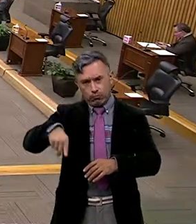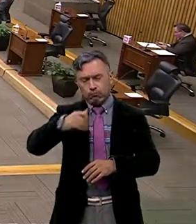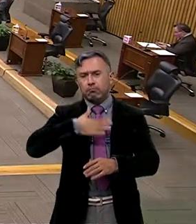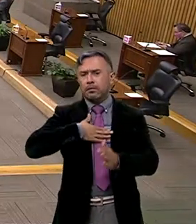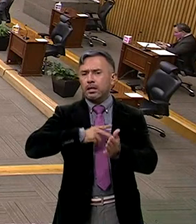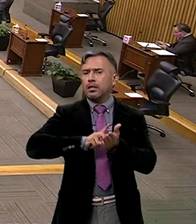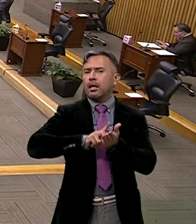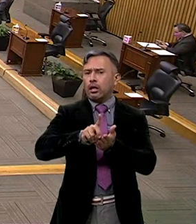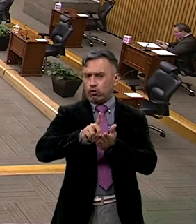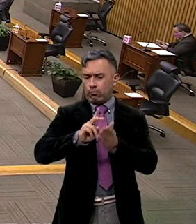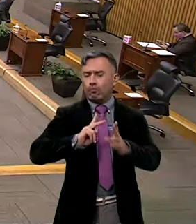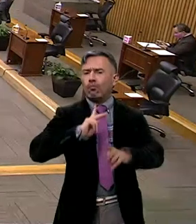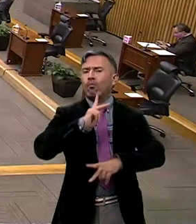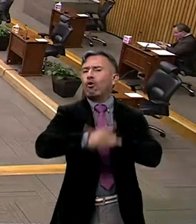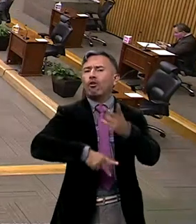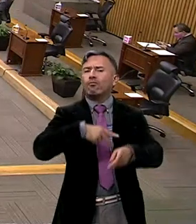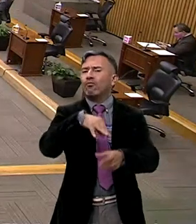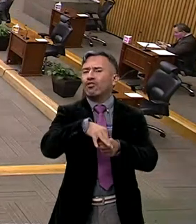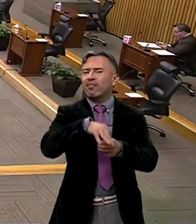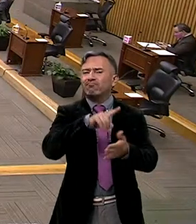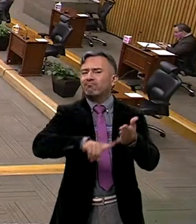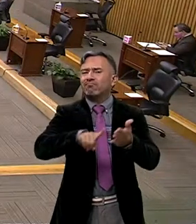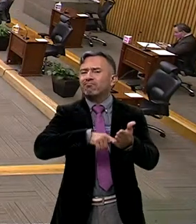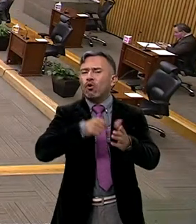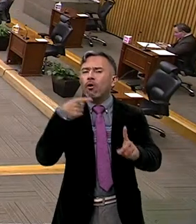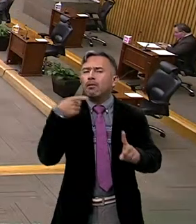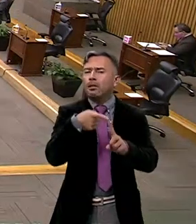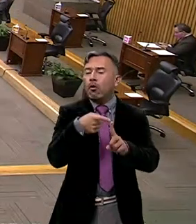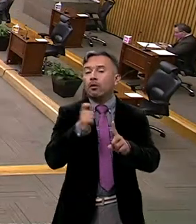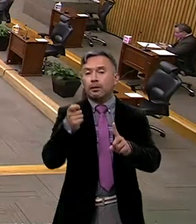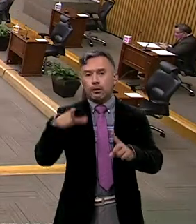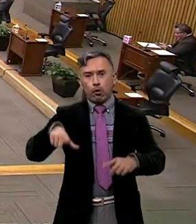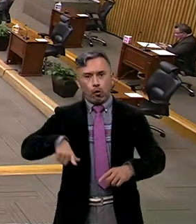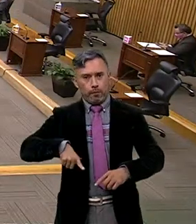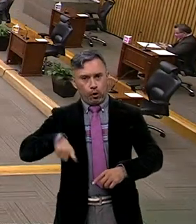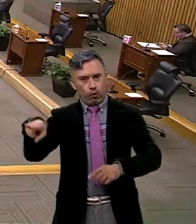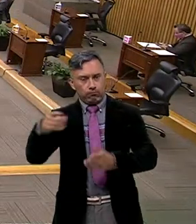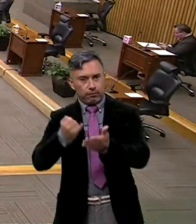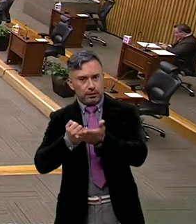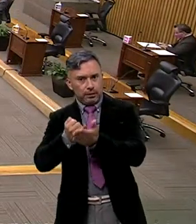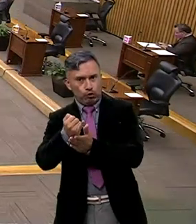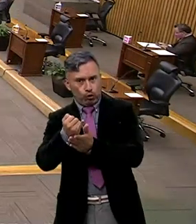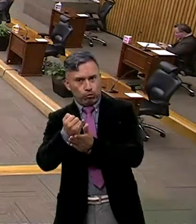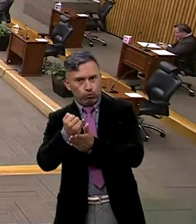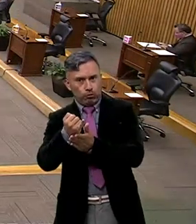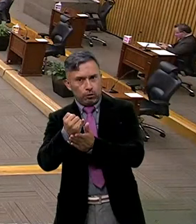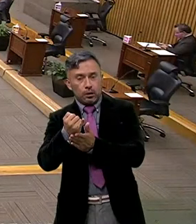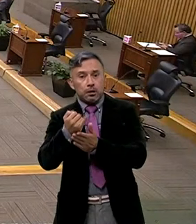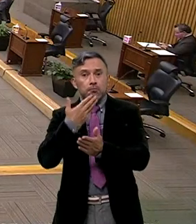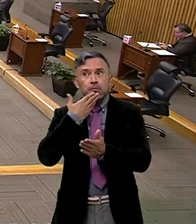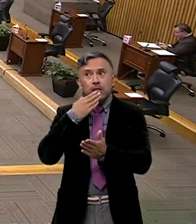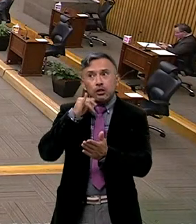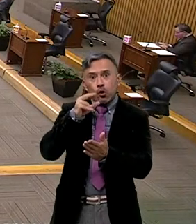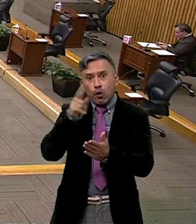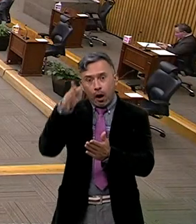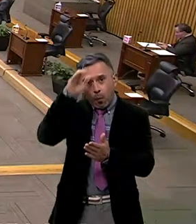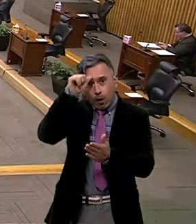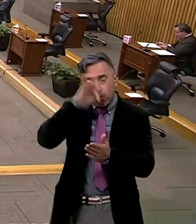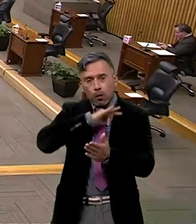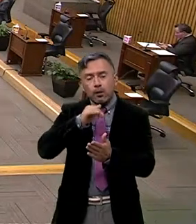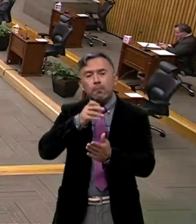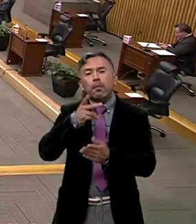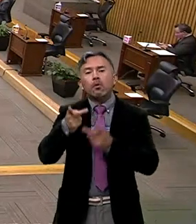tiene como único fin el de consultar las decisiones del gobierno interno y quién puede regatearse derecho